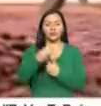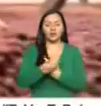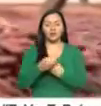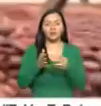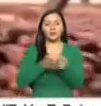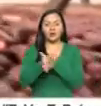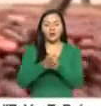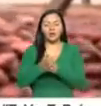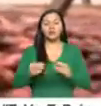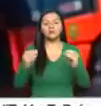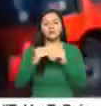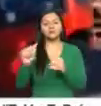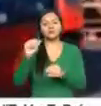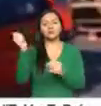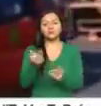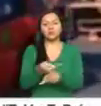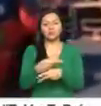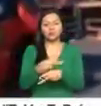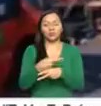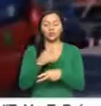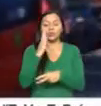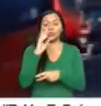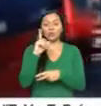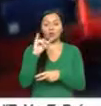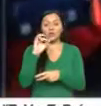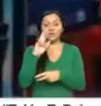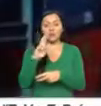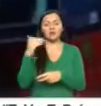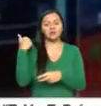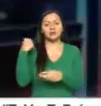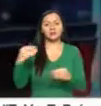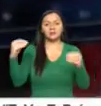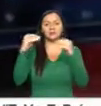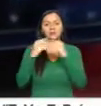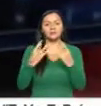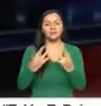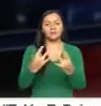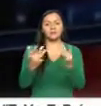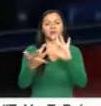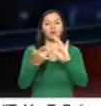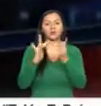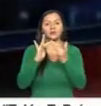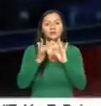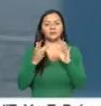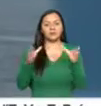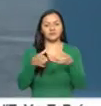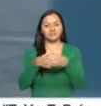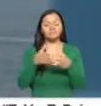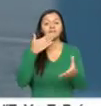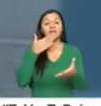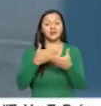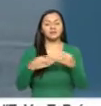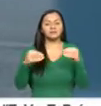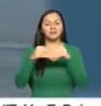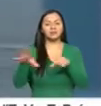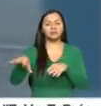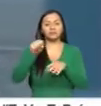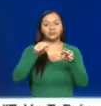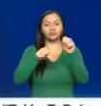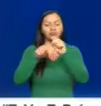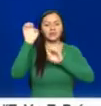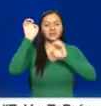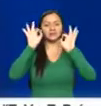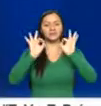cacaotera y otros productos. Puerto Bolívar además cuenta con una muy eficiente conectividad, gracias a su localización